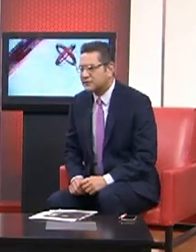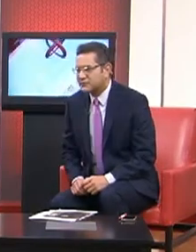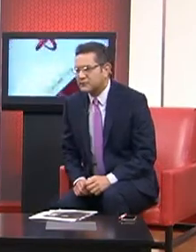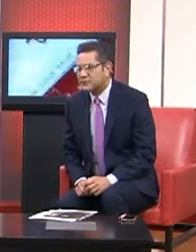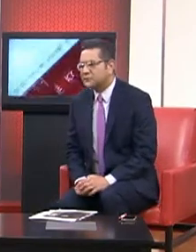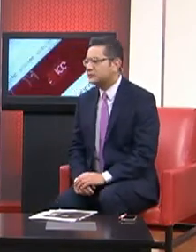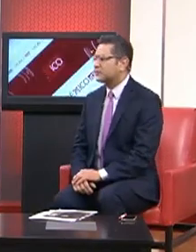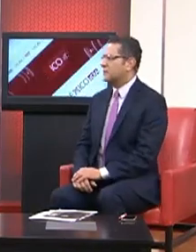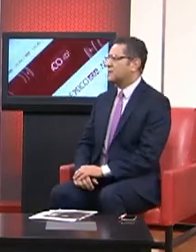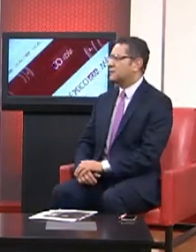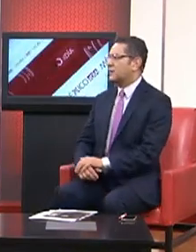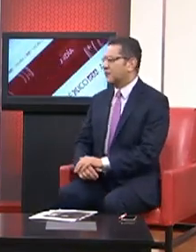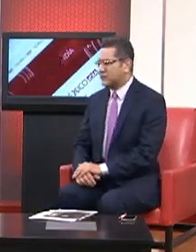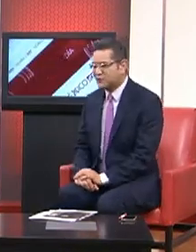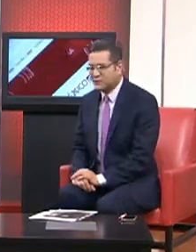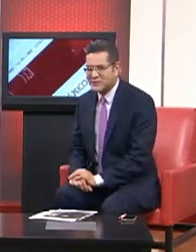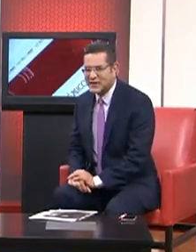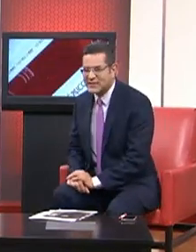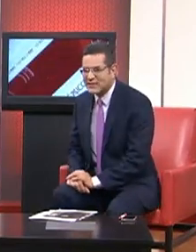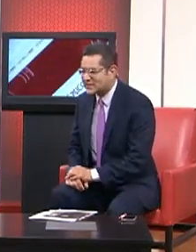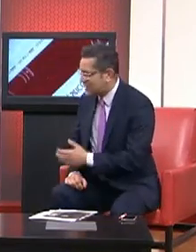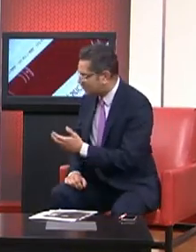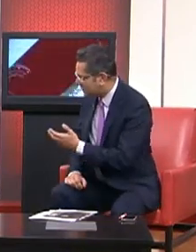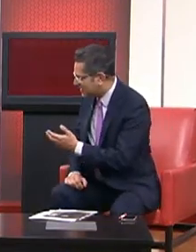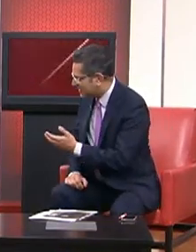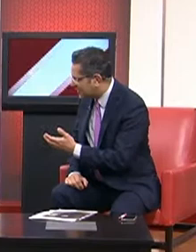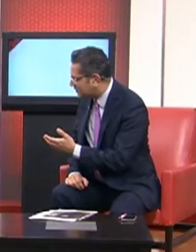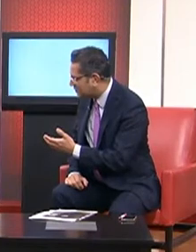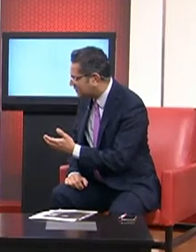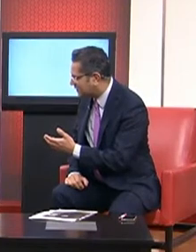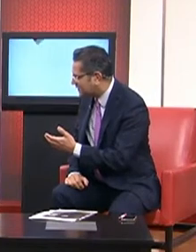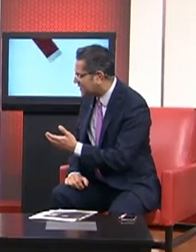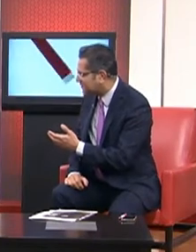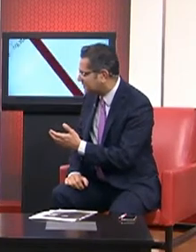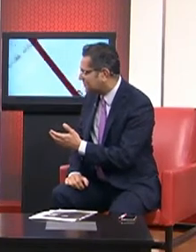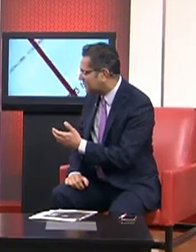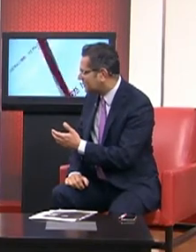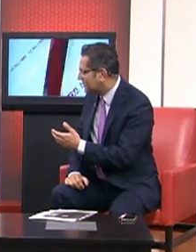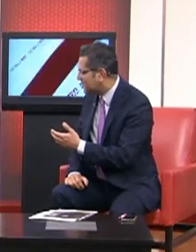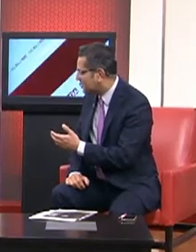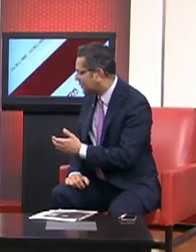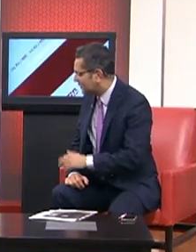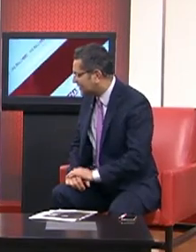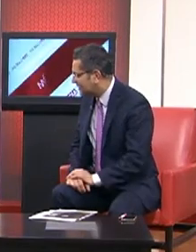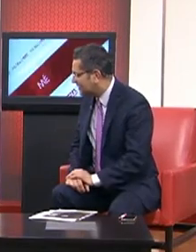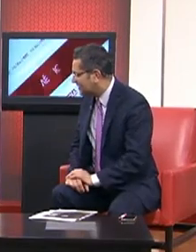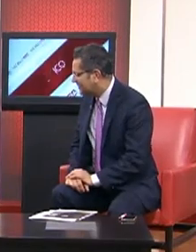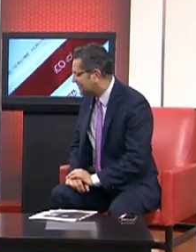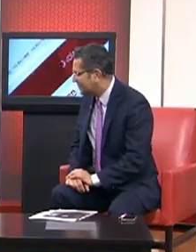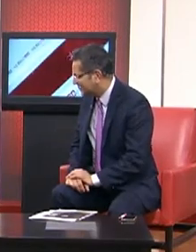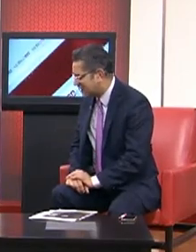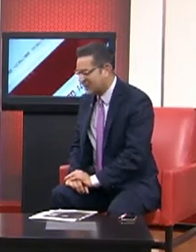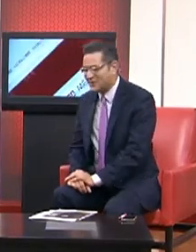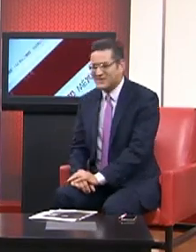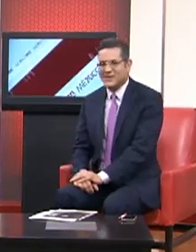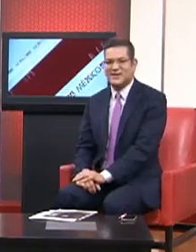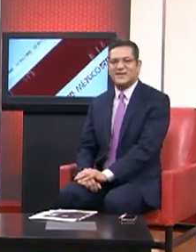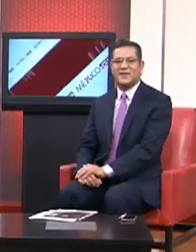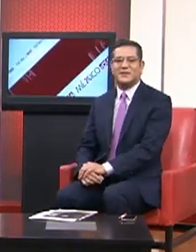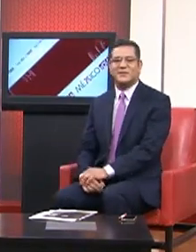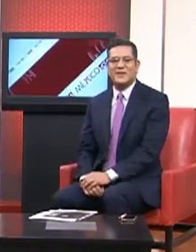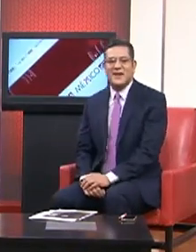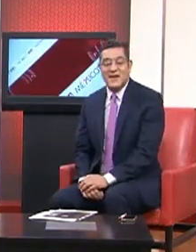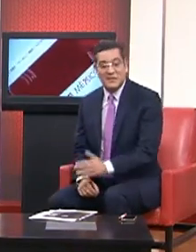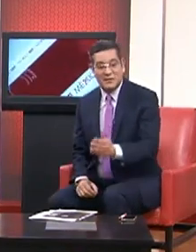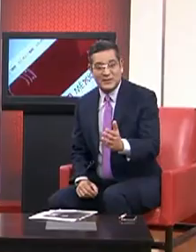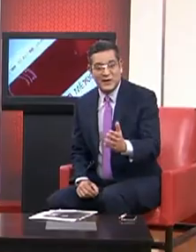va a estar mañana y pasado. Perfecto. Muchísimas gracias, Ana Cecilia. Well, thank you very much for stay with us en México al Día. Thank you. Thank you.